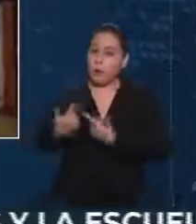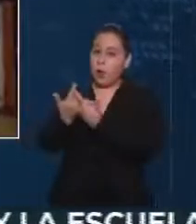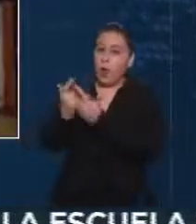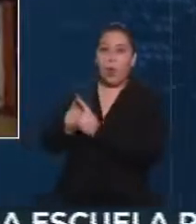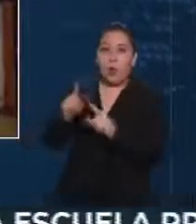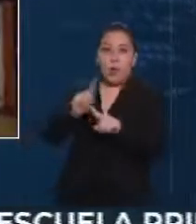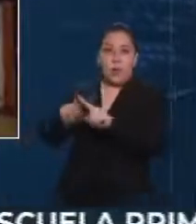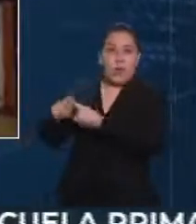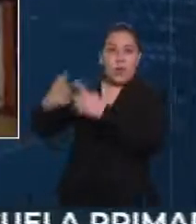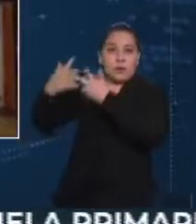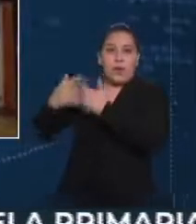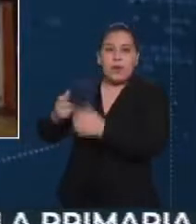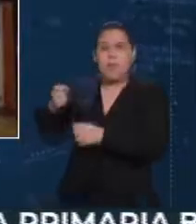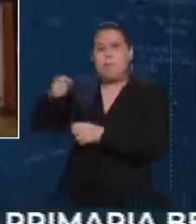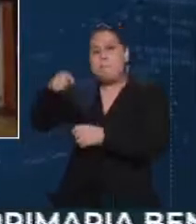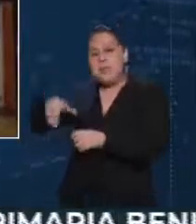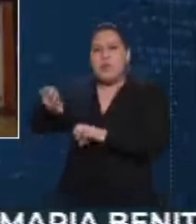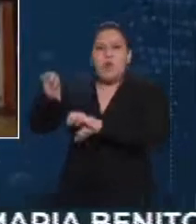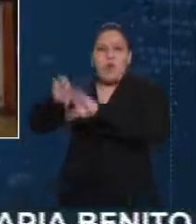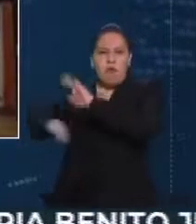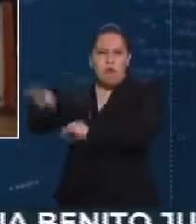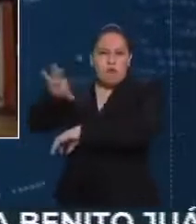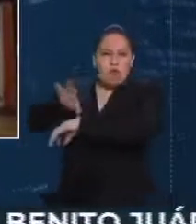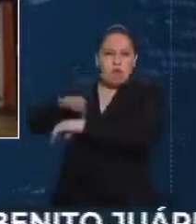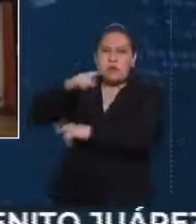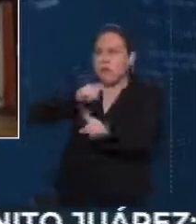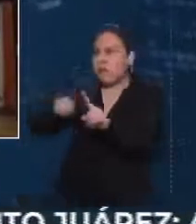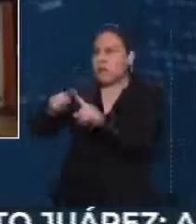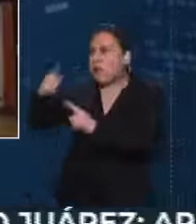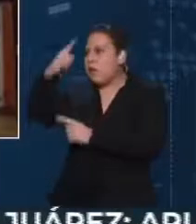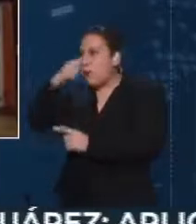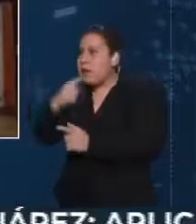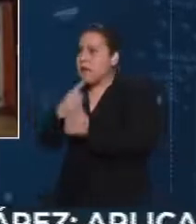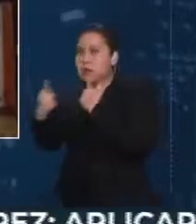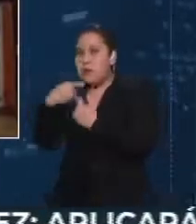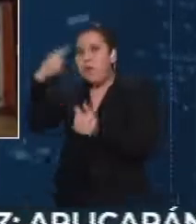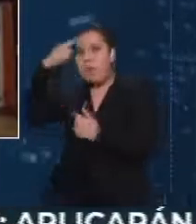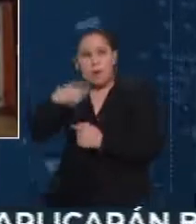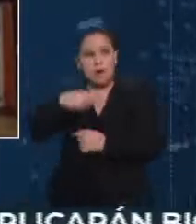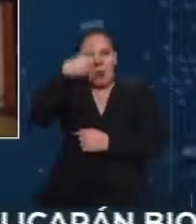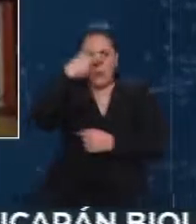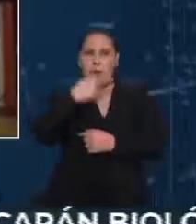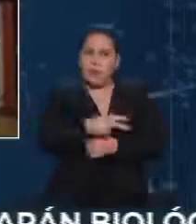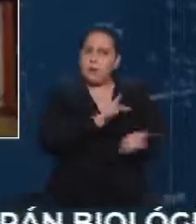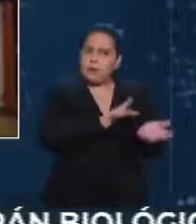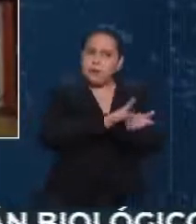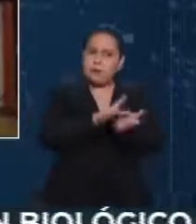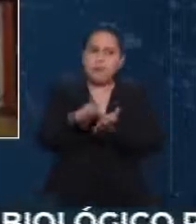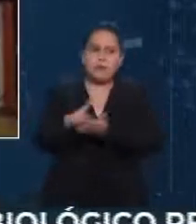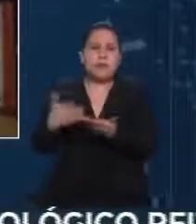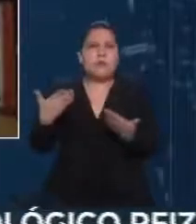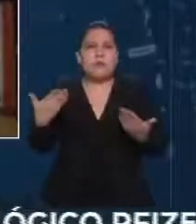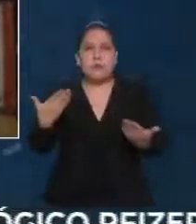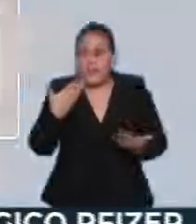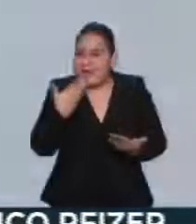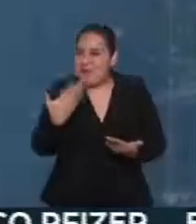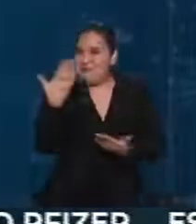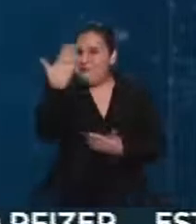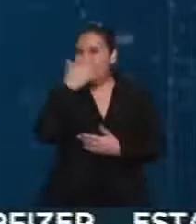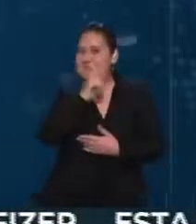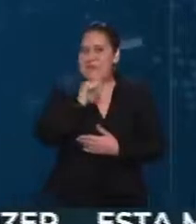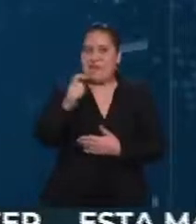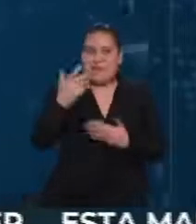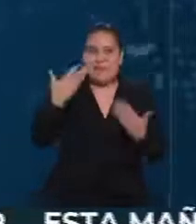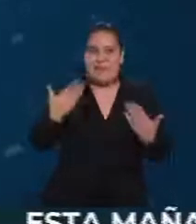que si en algún momento haya que hacer ciertos ajustes para atender a nuestra población, pues que los hagamos de la manera